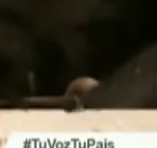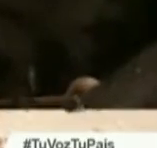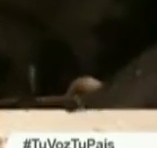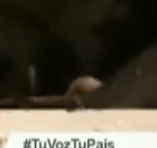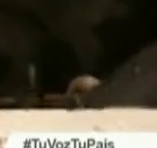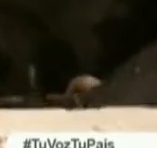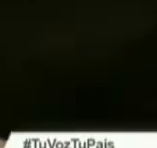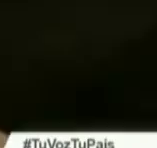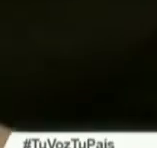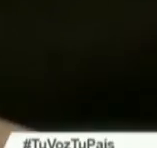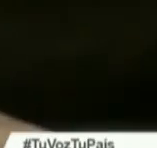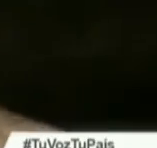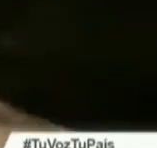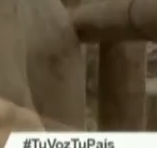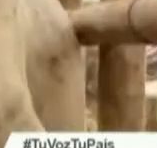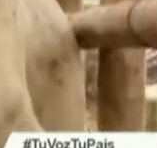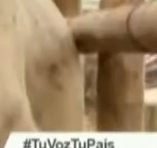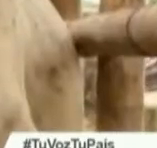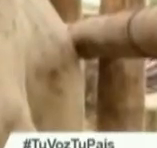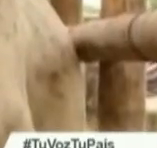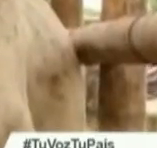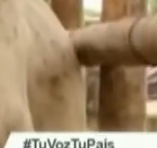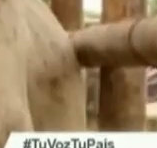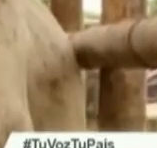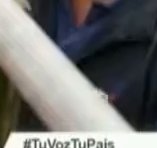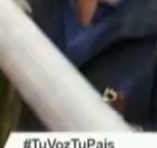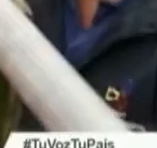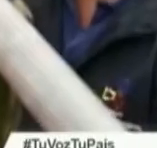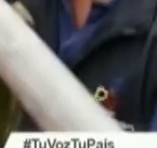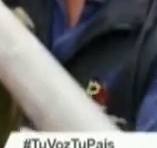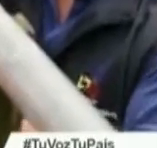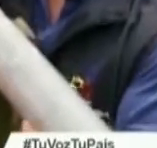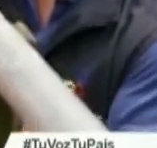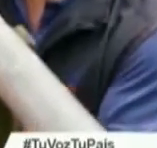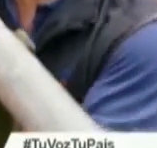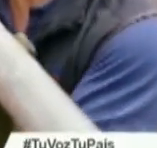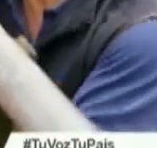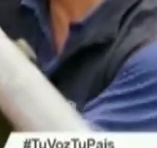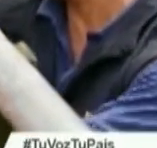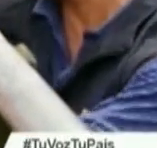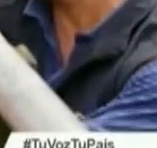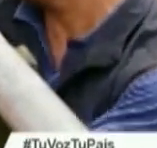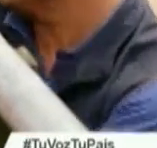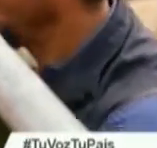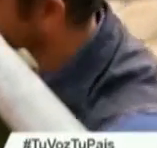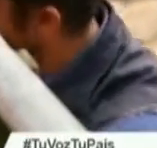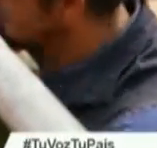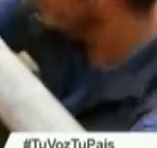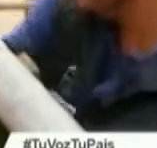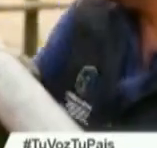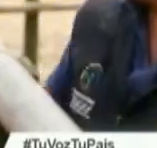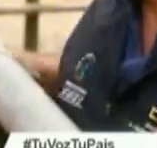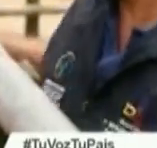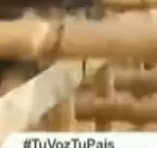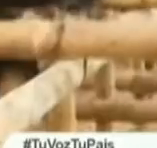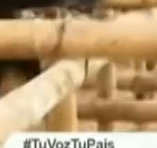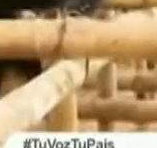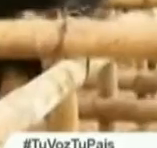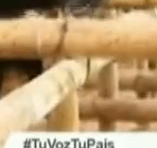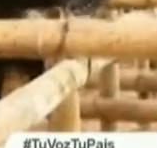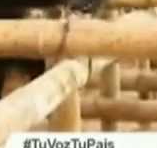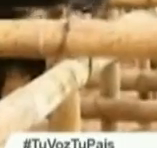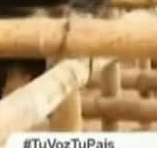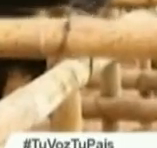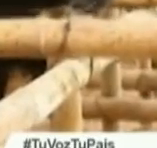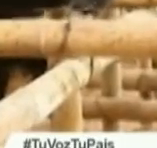4.500.000 bovinos y bufalinos se beneficiarán de la campaña de vacunación contra la fiebre aftosa a nivel nacional. Esta campaña, dirigida por la